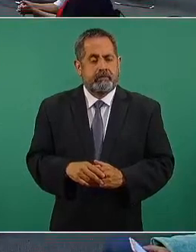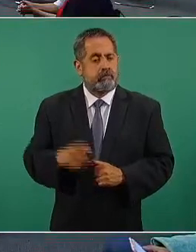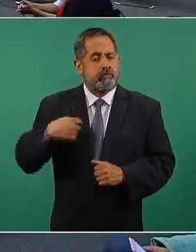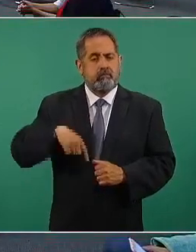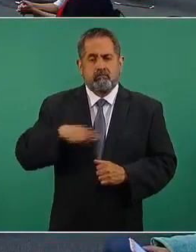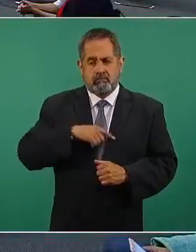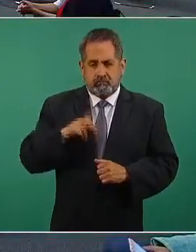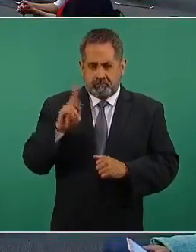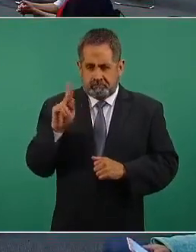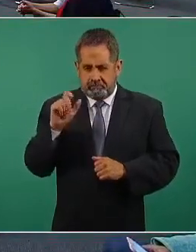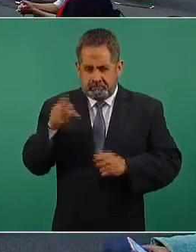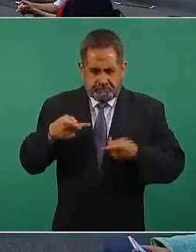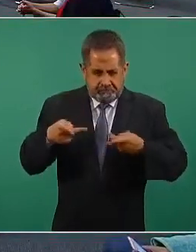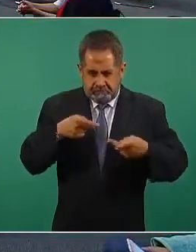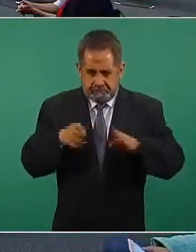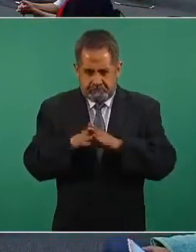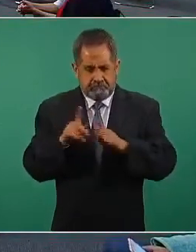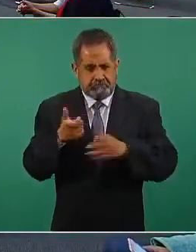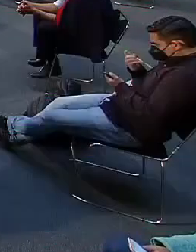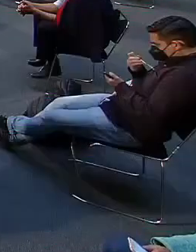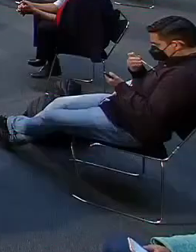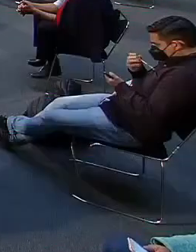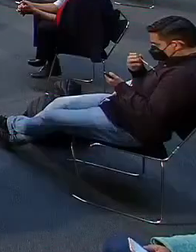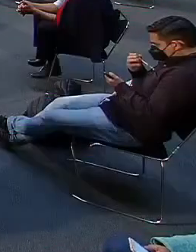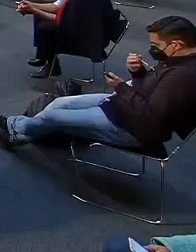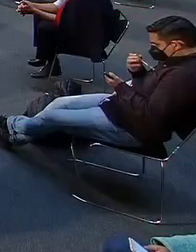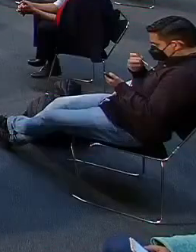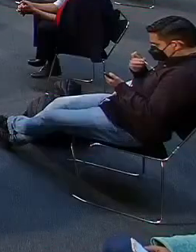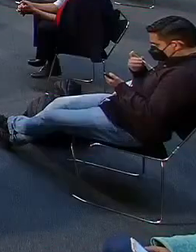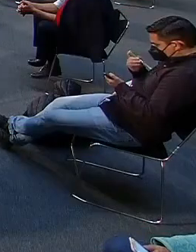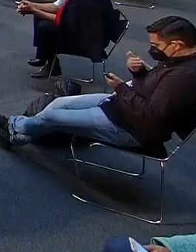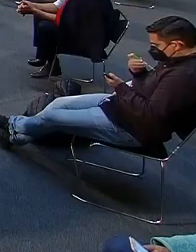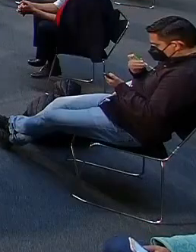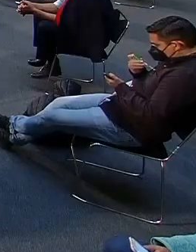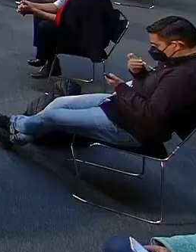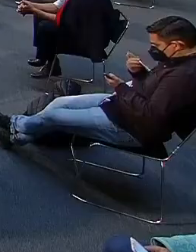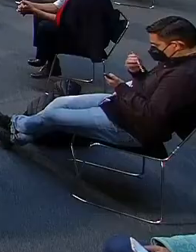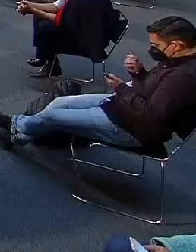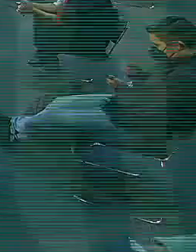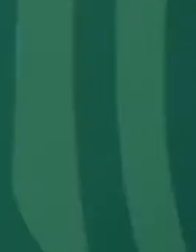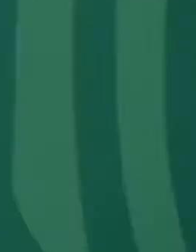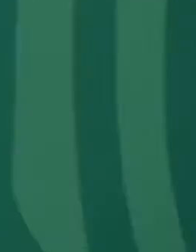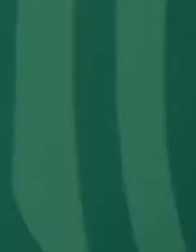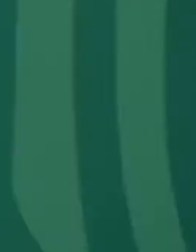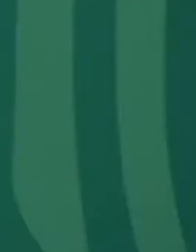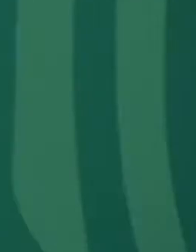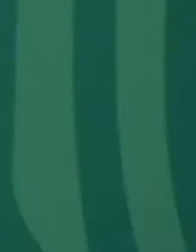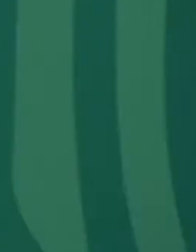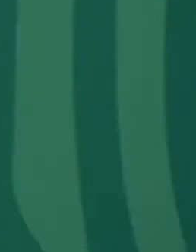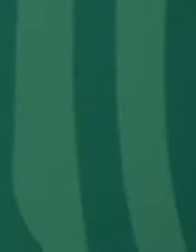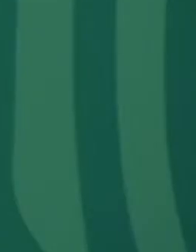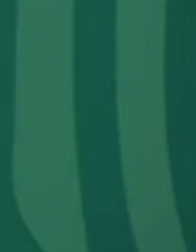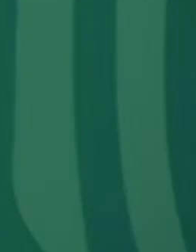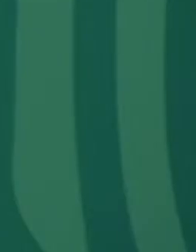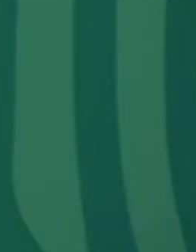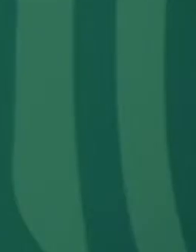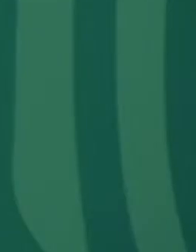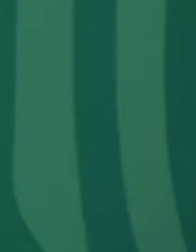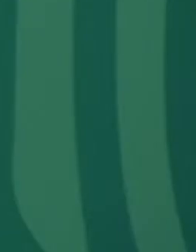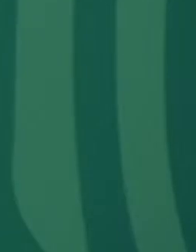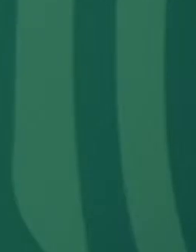llevado a cabo una estrategia para la recuperación económica que nos está funcionando. Vamos a salir más rápido de